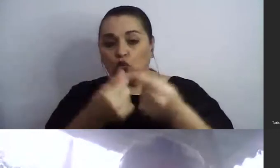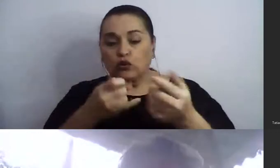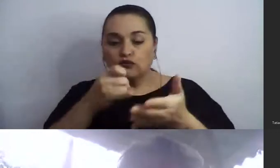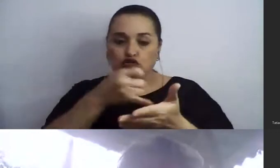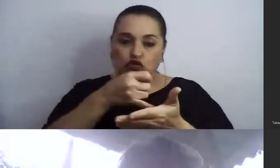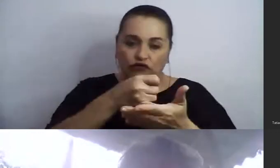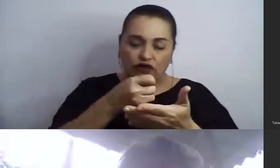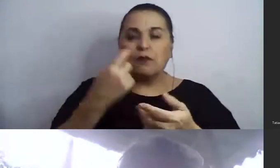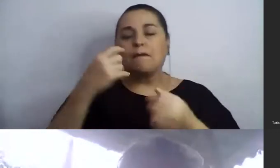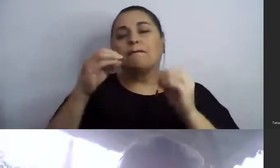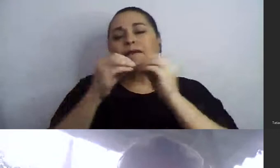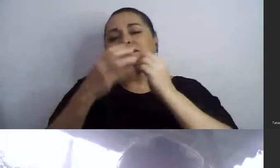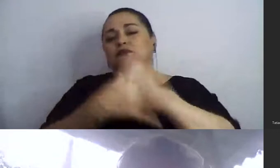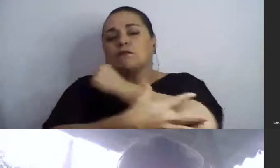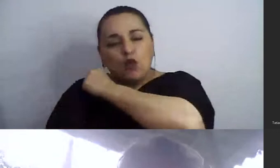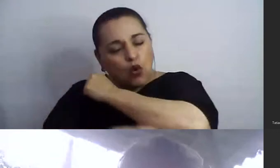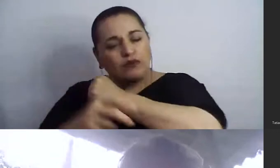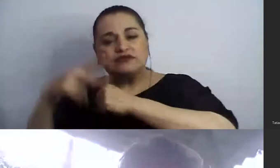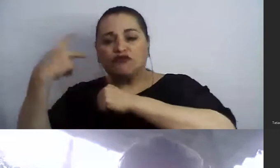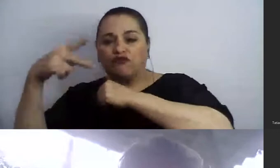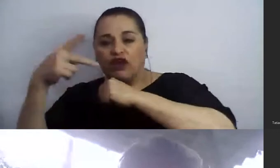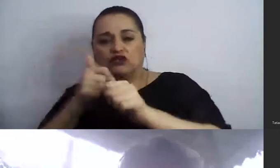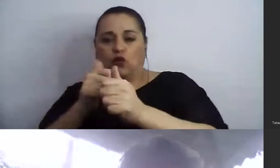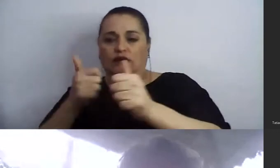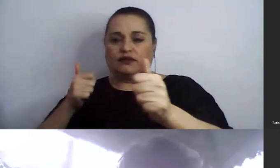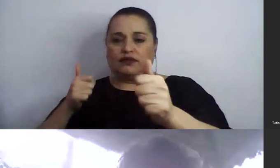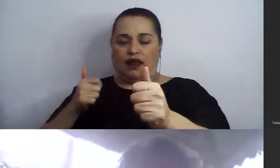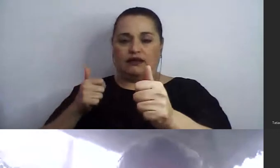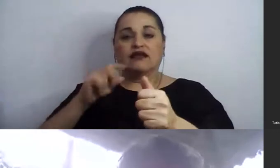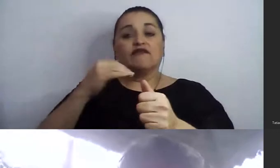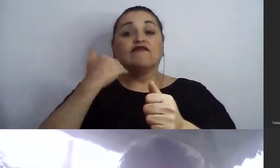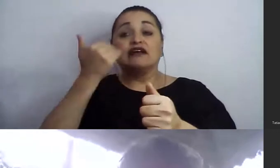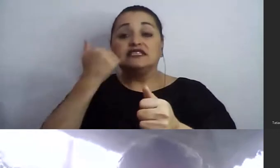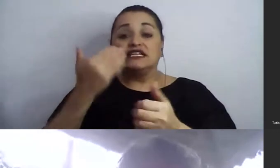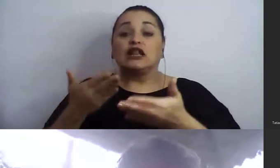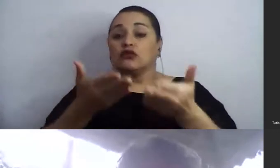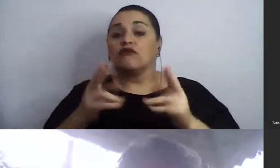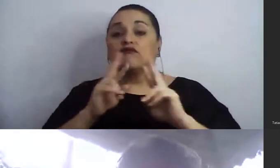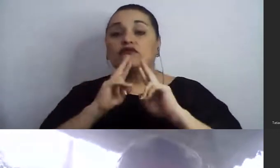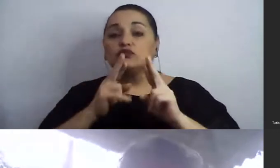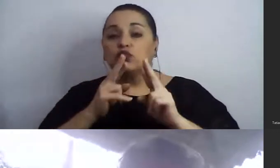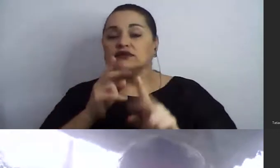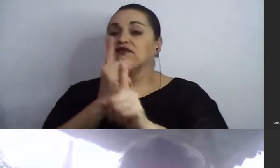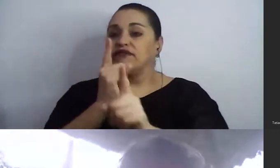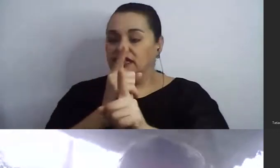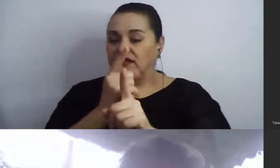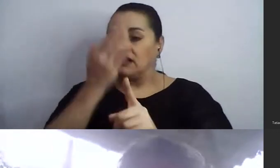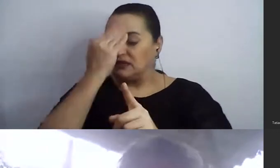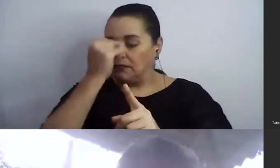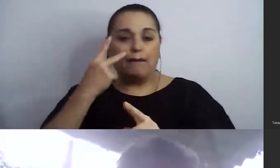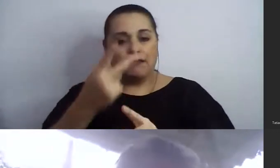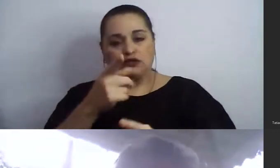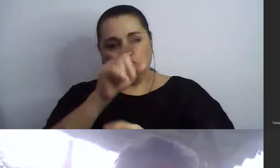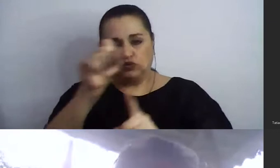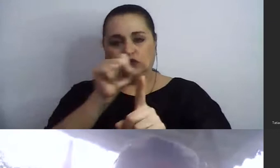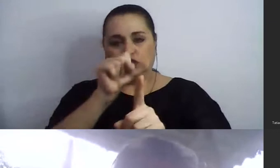desfavorecidos que corren el riesgo de quedarse atrás facilitando así respuestas efectivas para abordar su situación